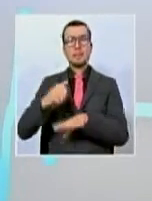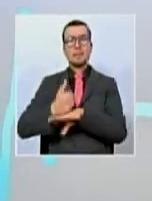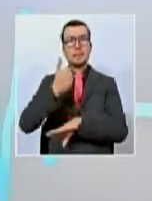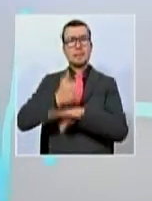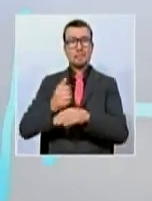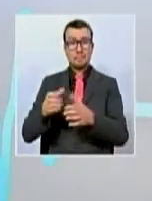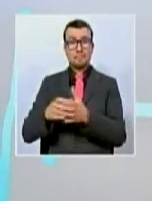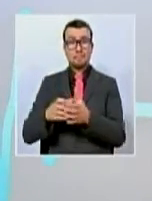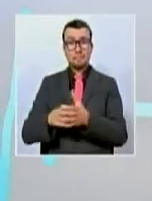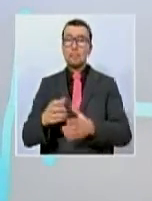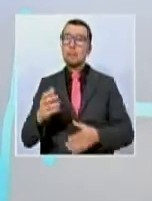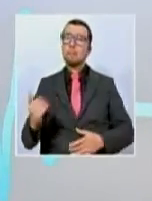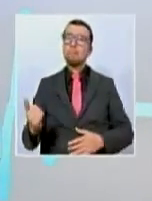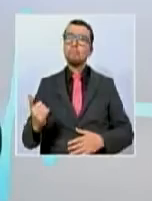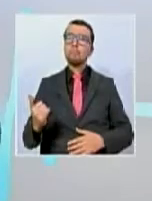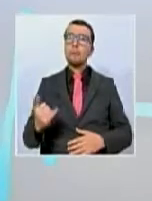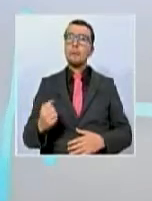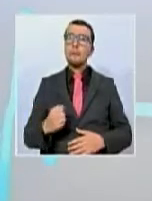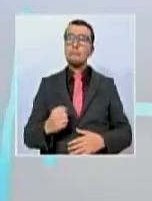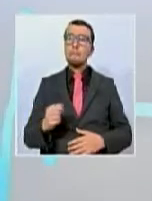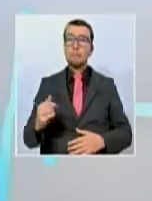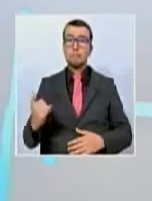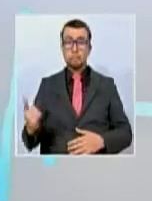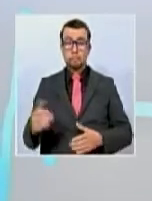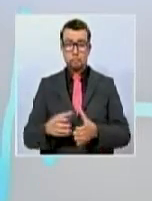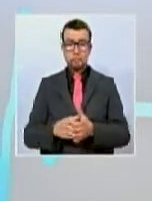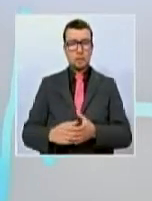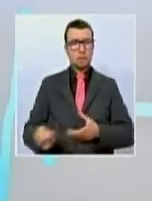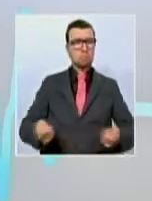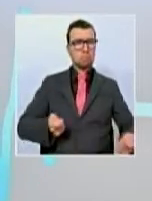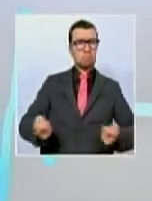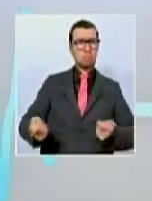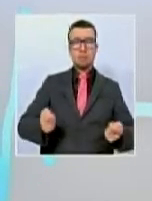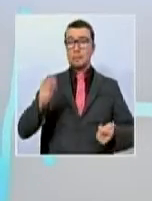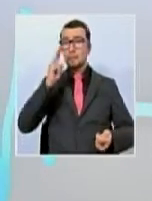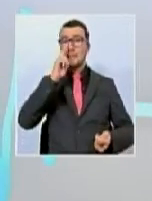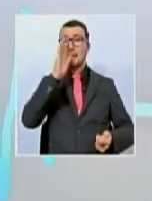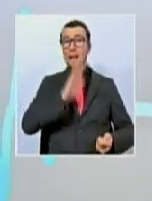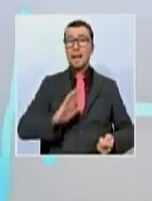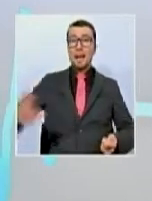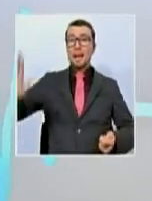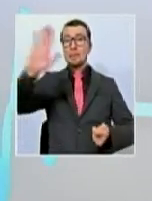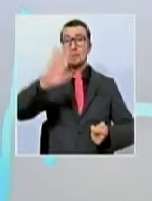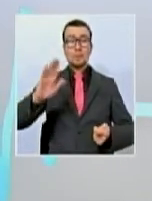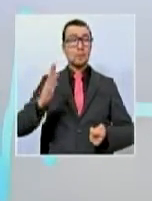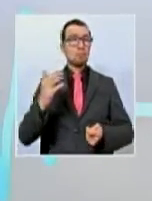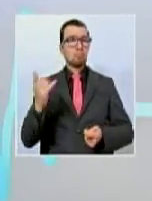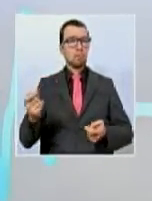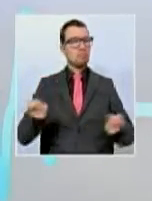una entidad que es la que regula a nivel nacional